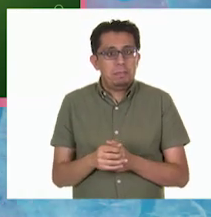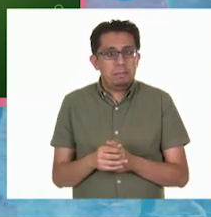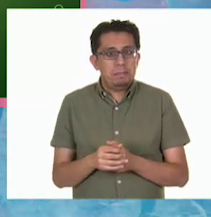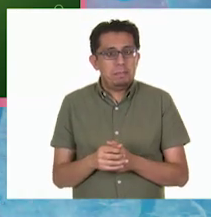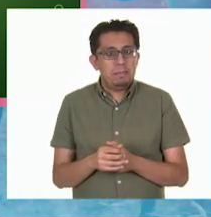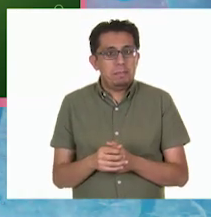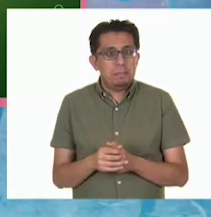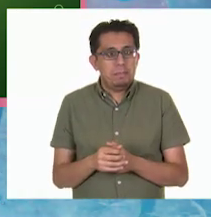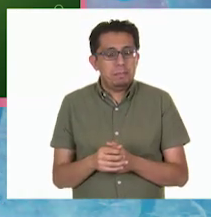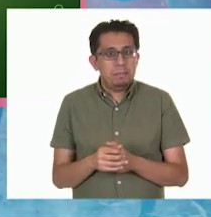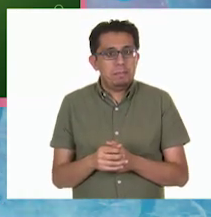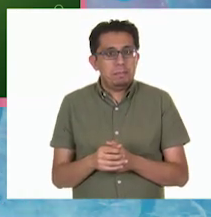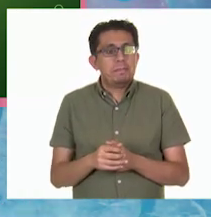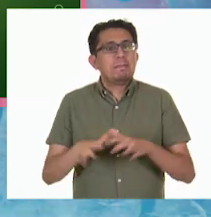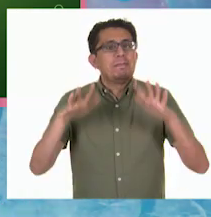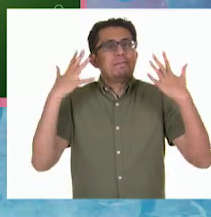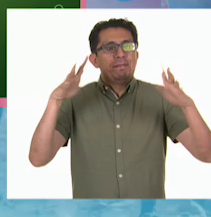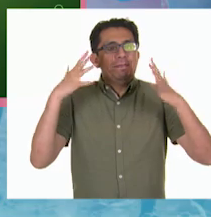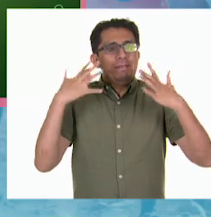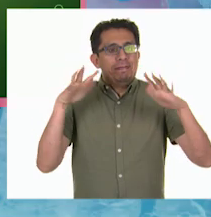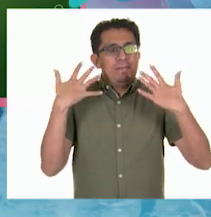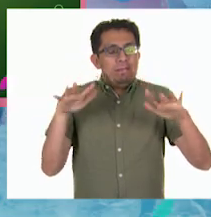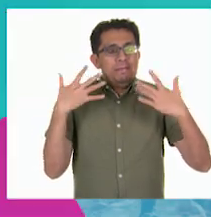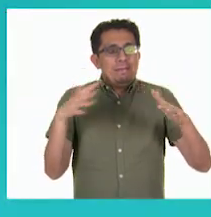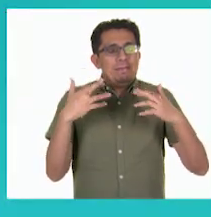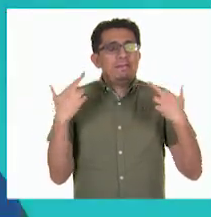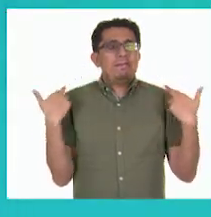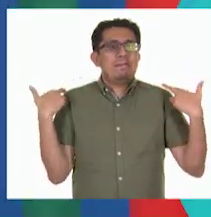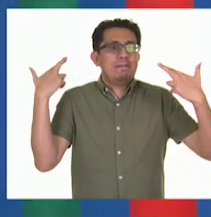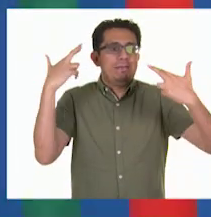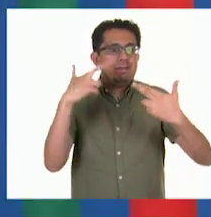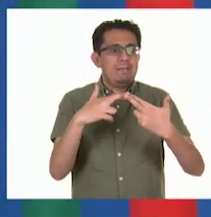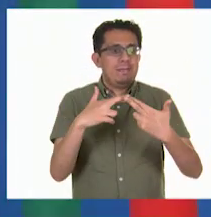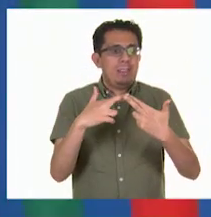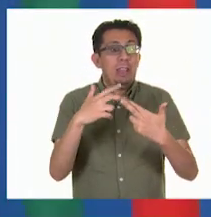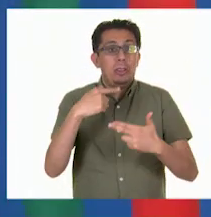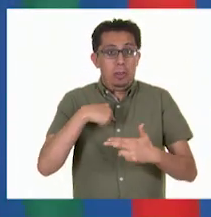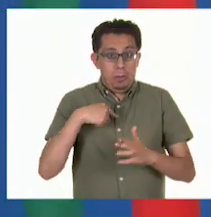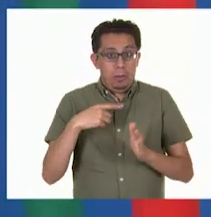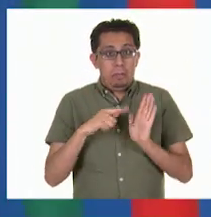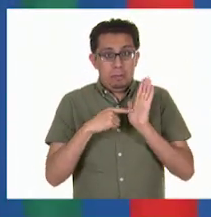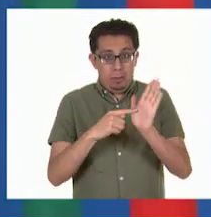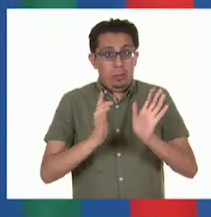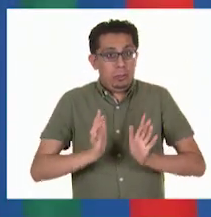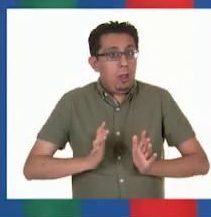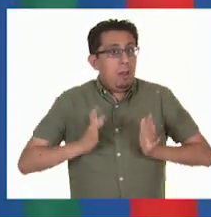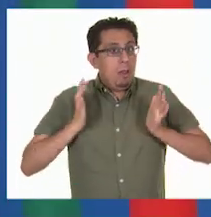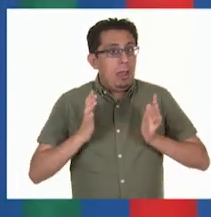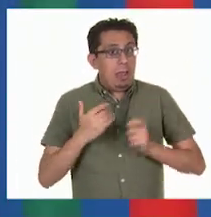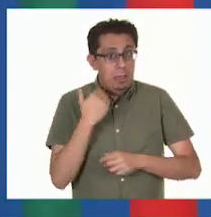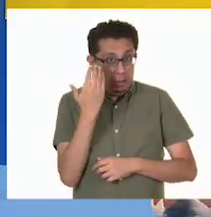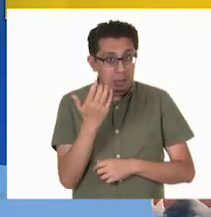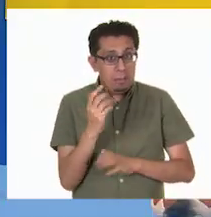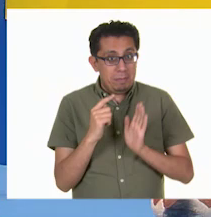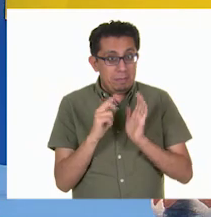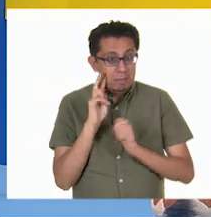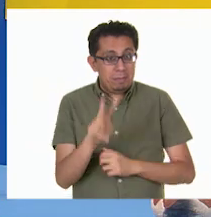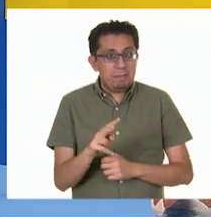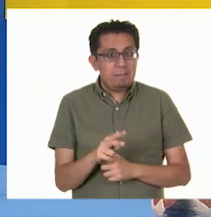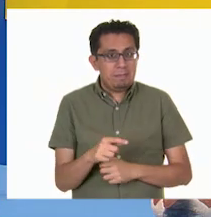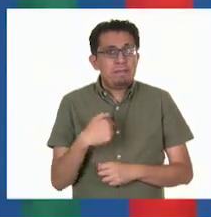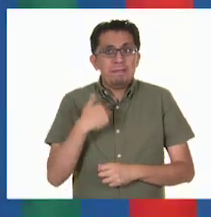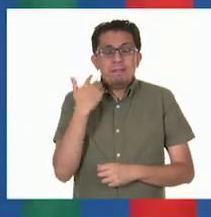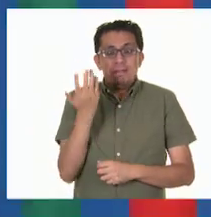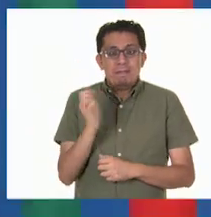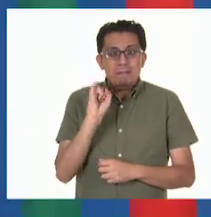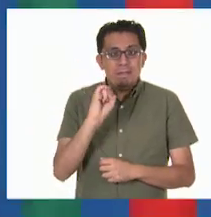Matetaraba. Oh, bien. Maestro, le tengo una sorpresa. ¿Quieres saber de qué se trata? Sí, sí, quiero